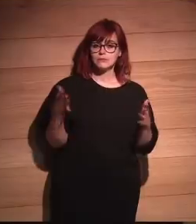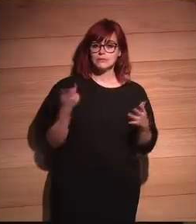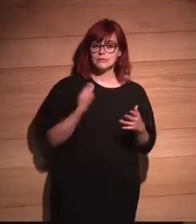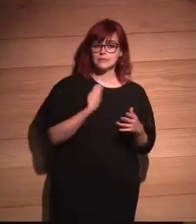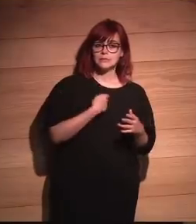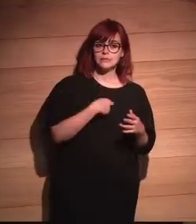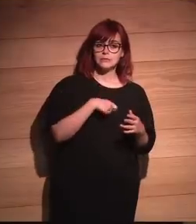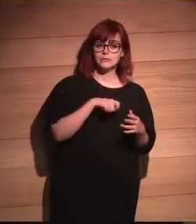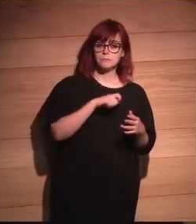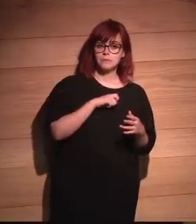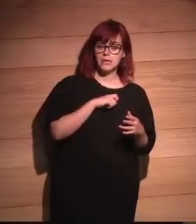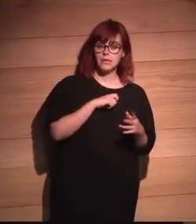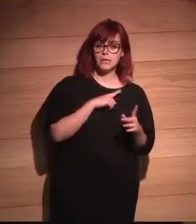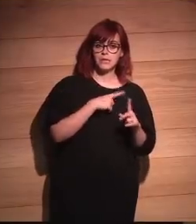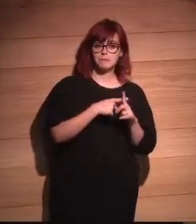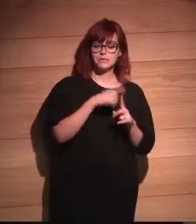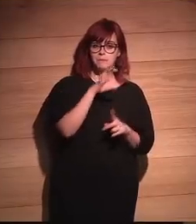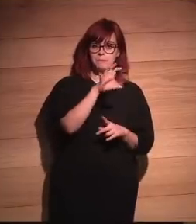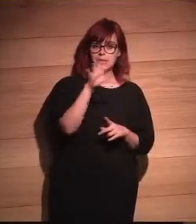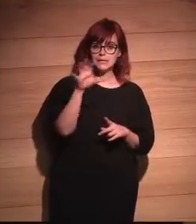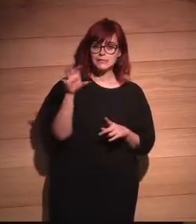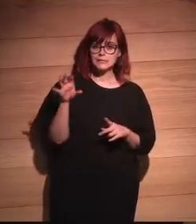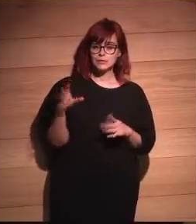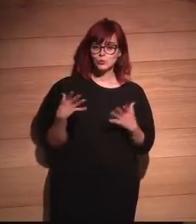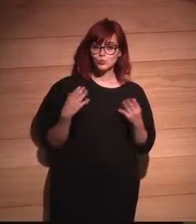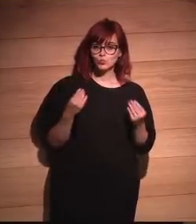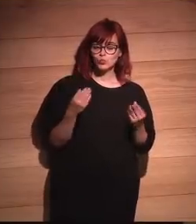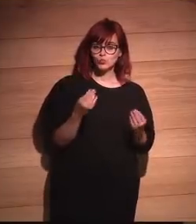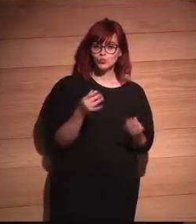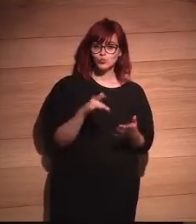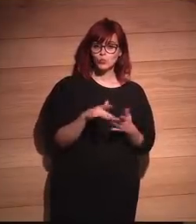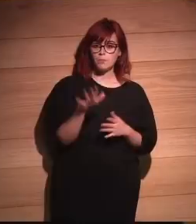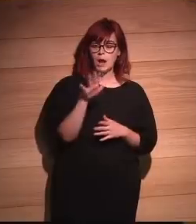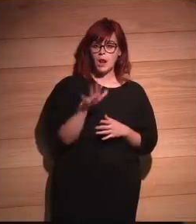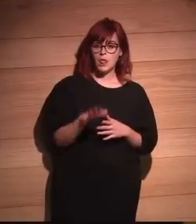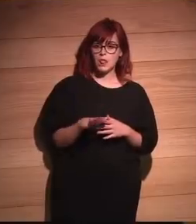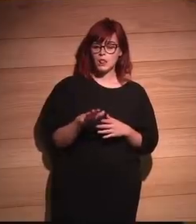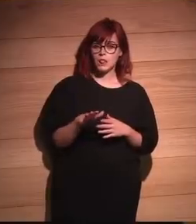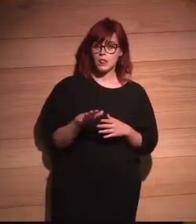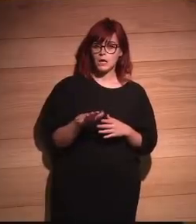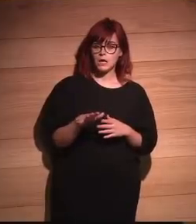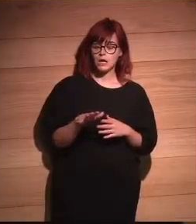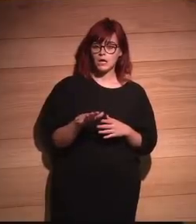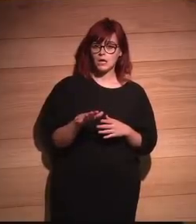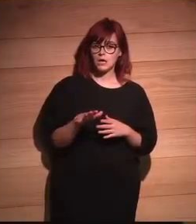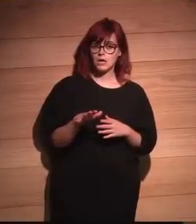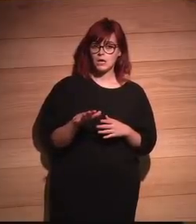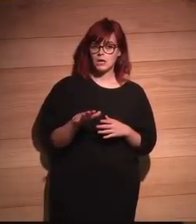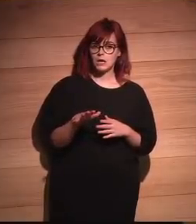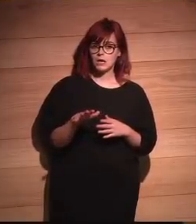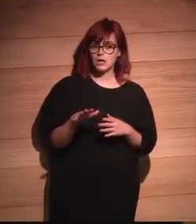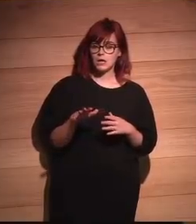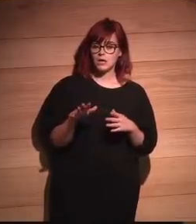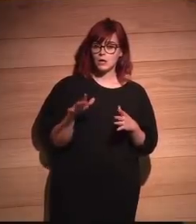España y muchos pueblos, muchos países tienen el fenómeno de que los pueblos cada vez se